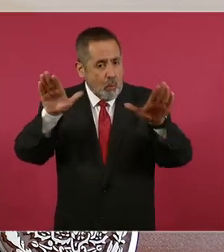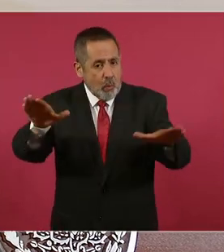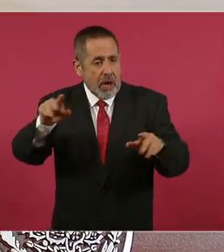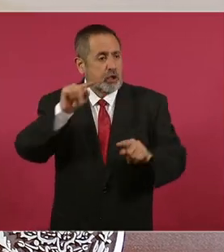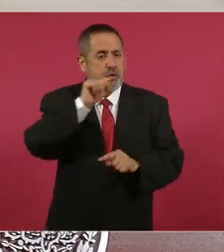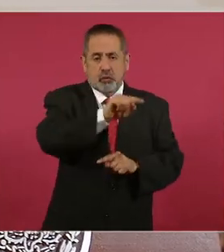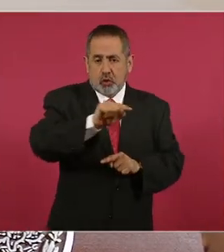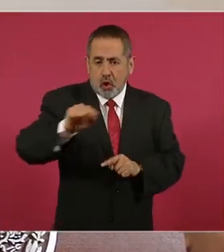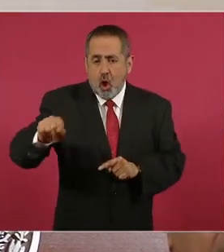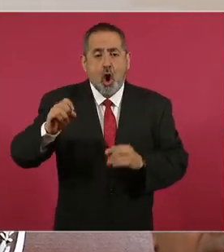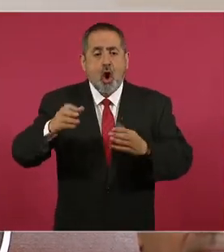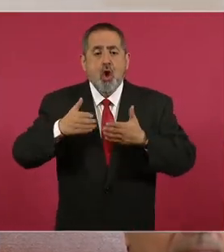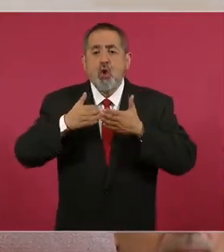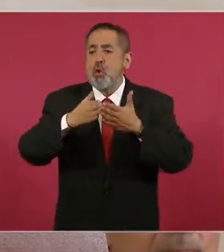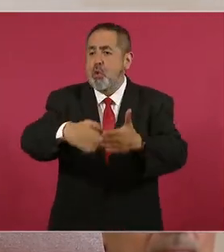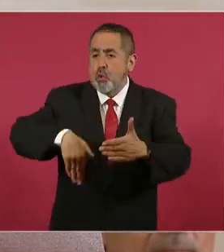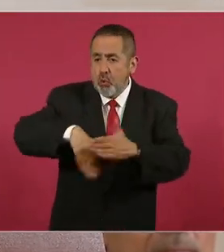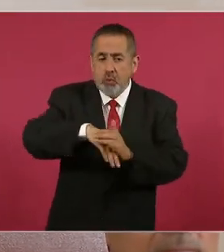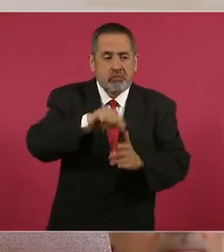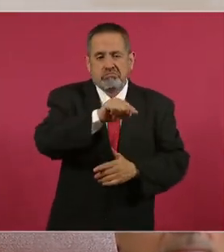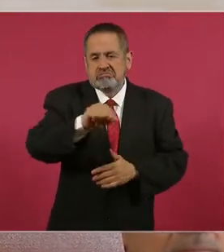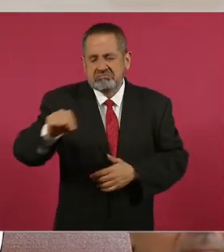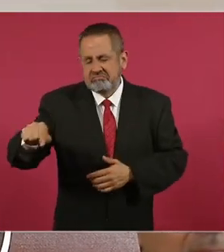peor es que